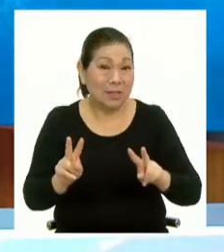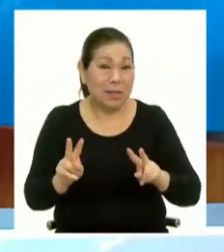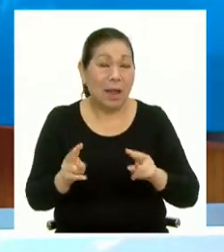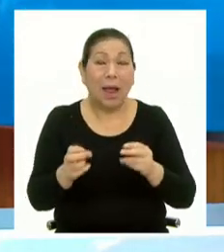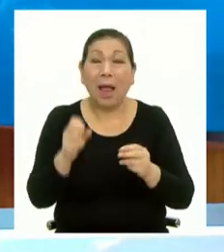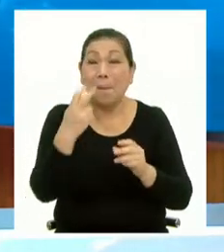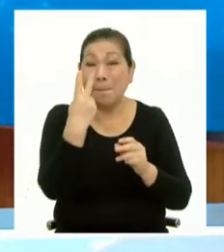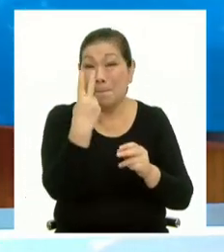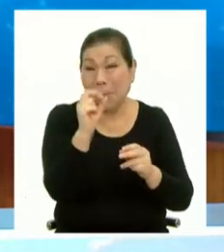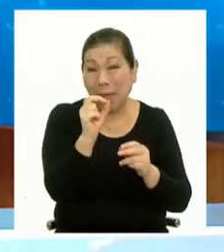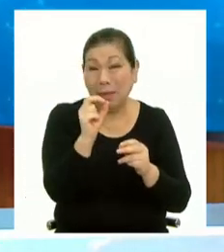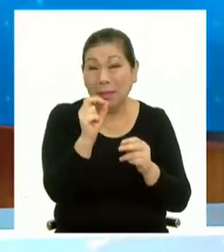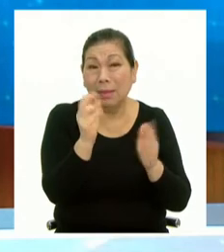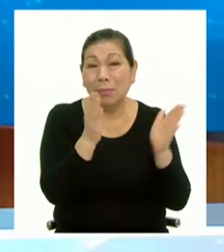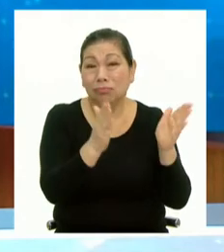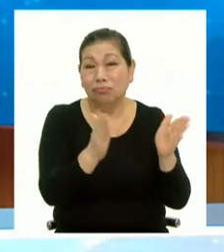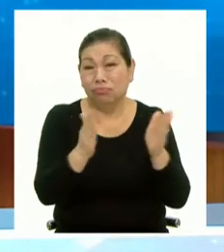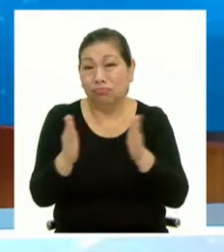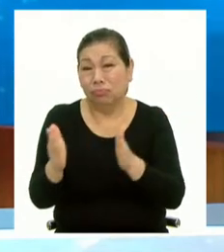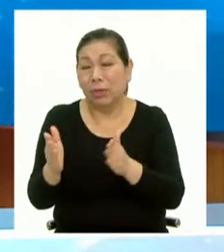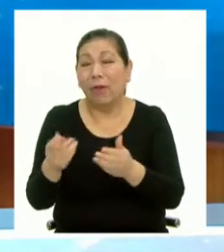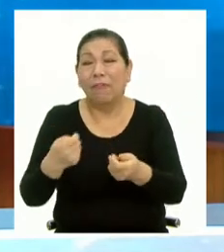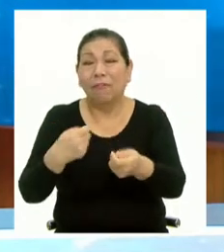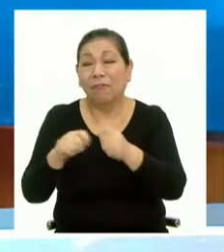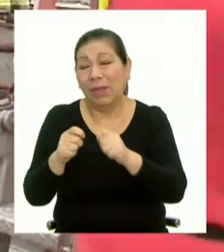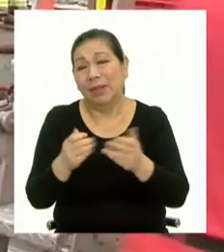causó cuantiosas pérdidas materiales.